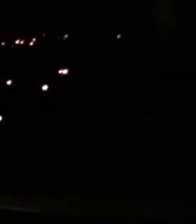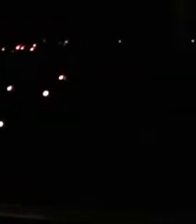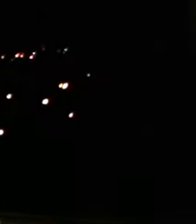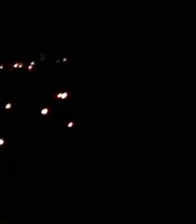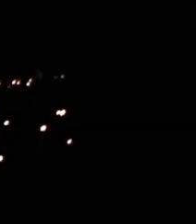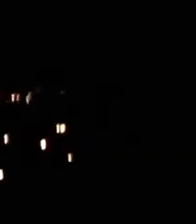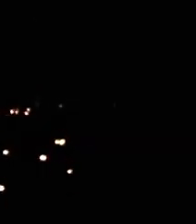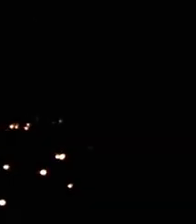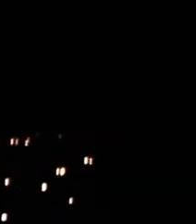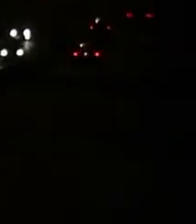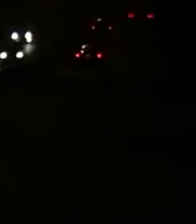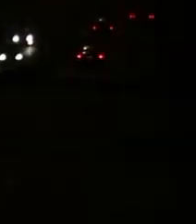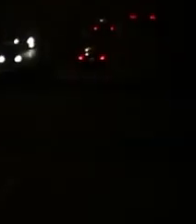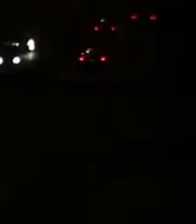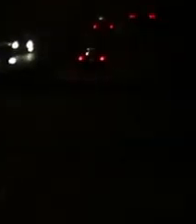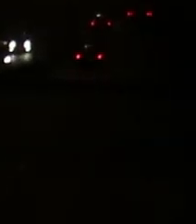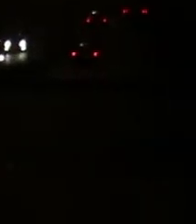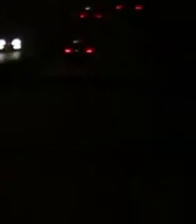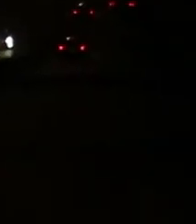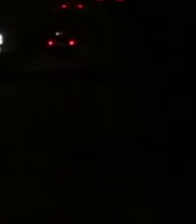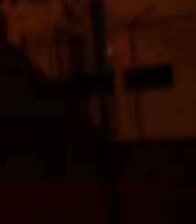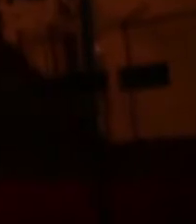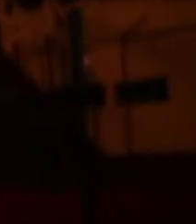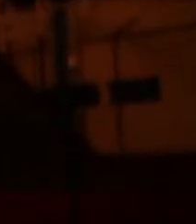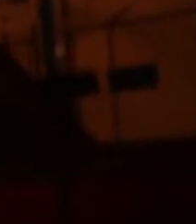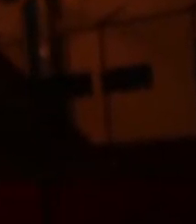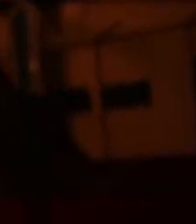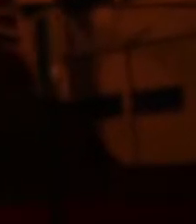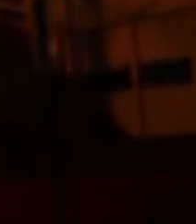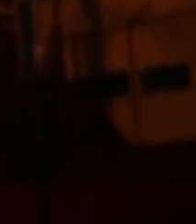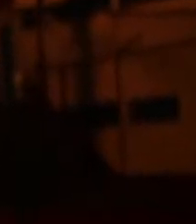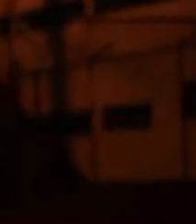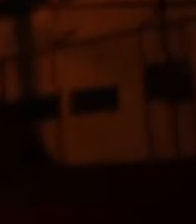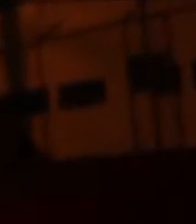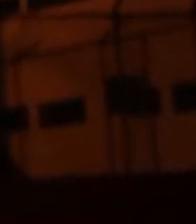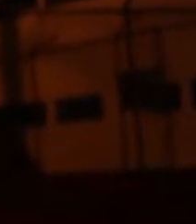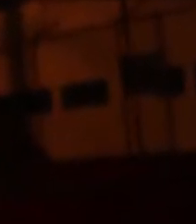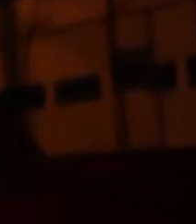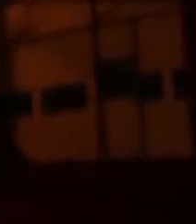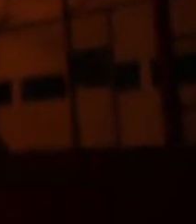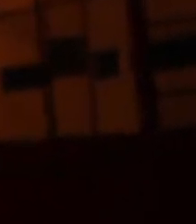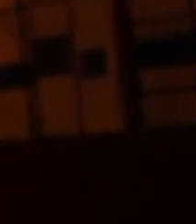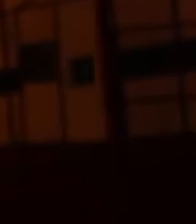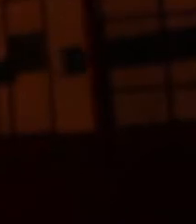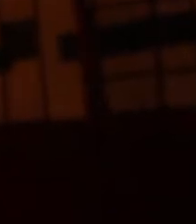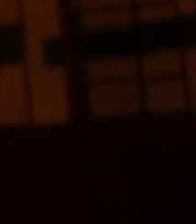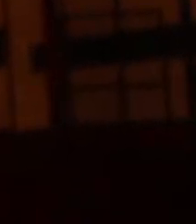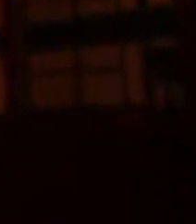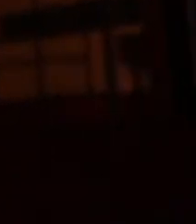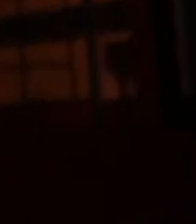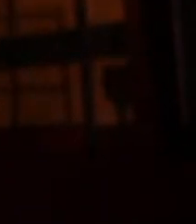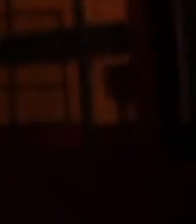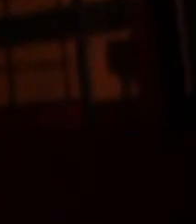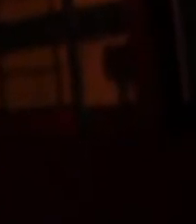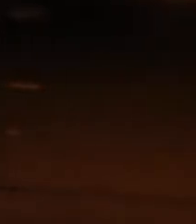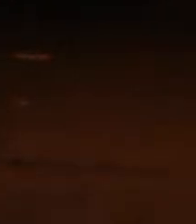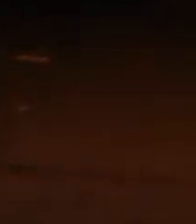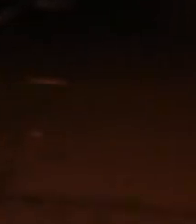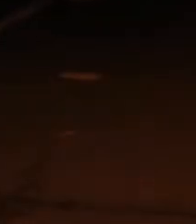Son las 4:20 de la mañana, estamos en San Ramón, y en este momento me dirijo a coger bus para ir a entrenar a la Sabana en San